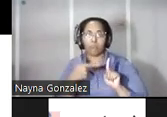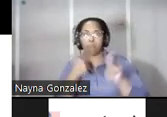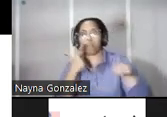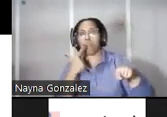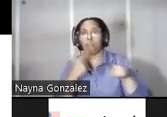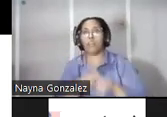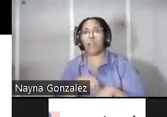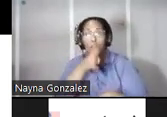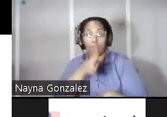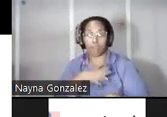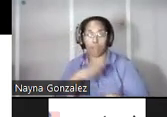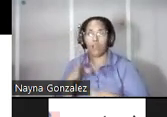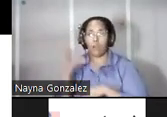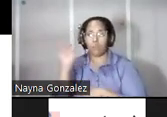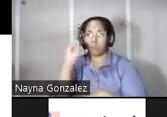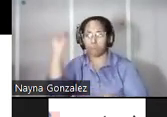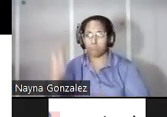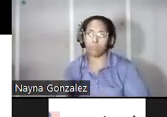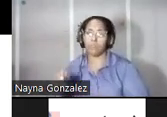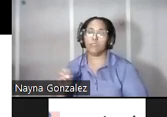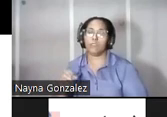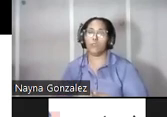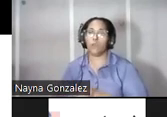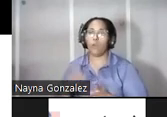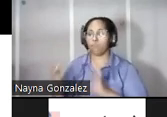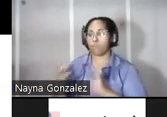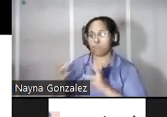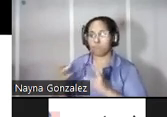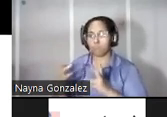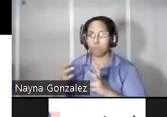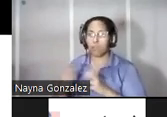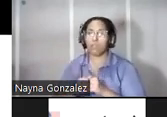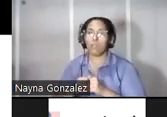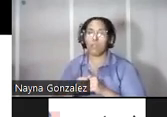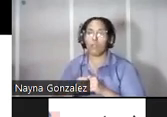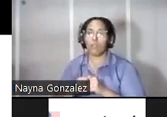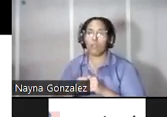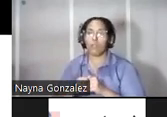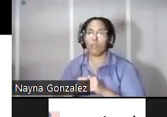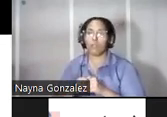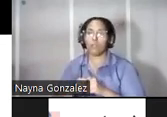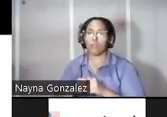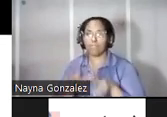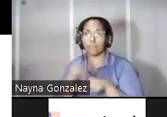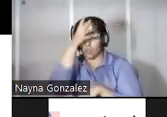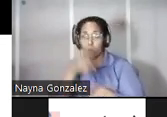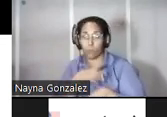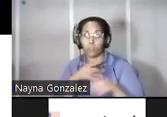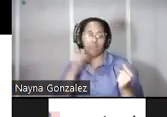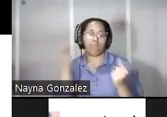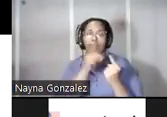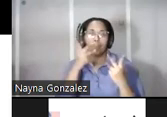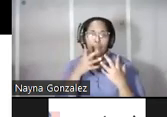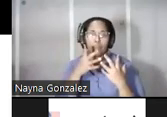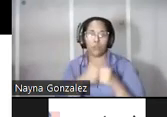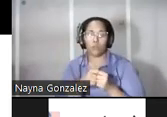que las mujeres siempre han ocupado un % ínfimo al compararlas con las acciones criminales de los hombres. Estos señalamientos no